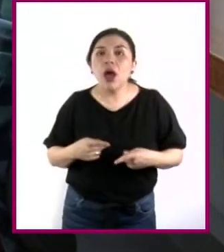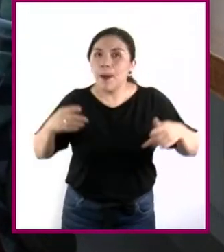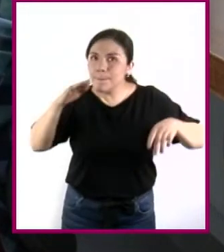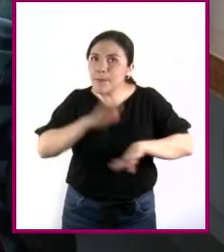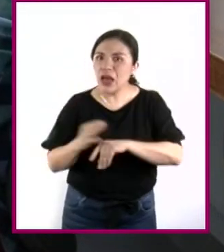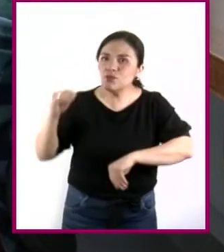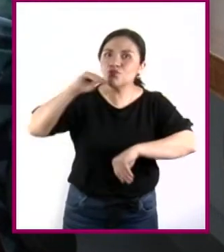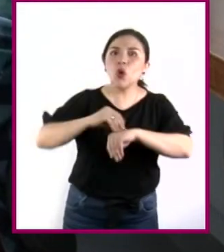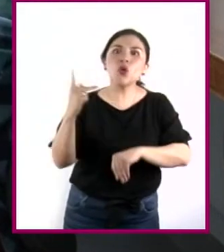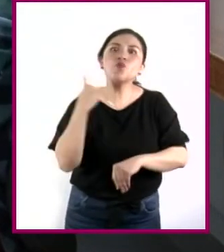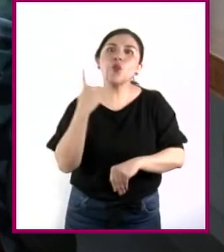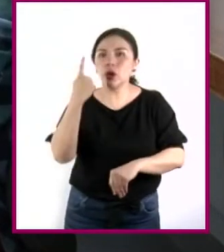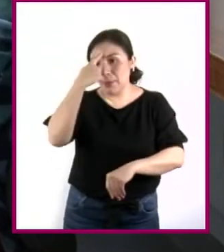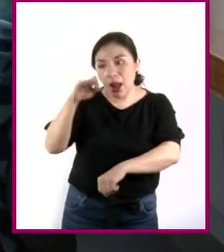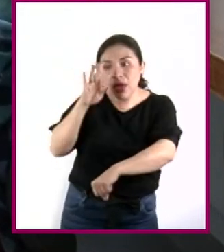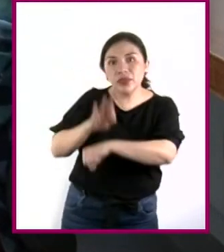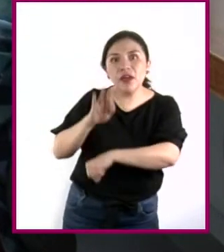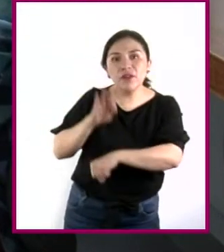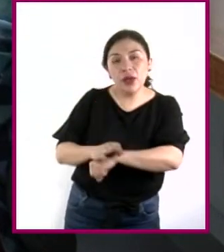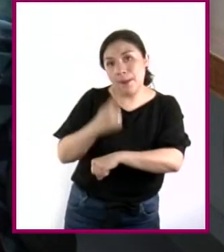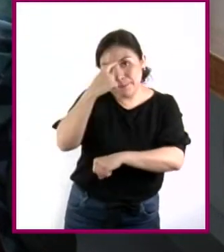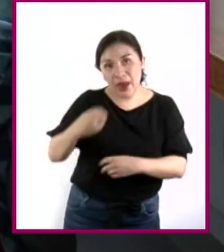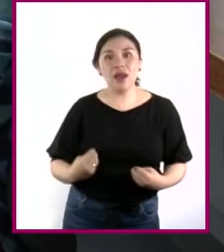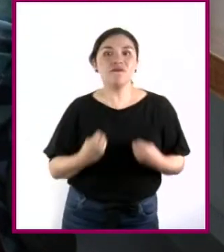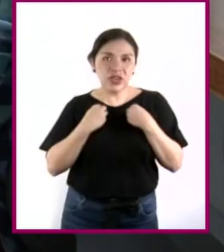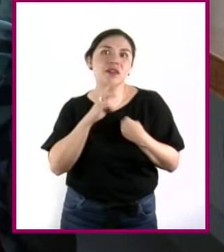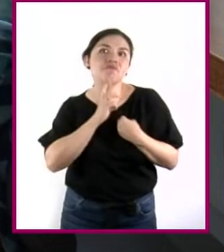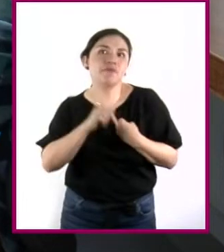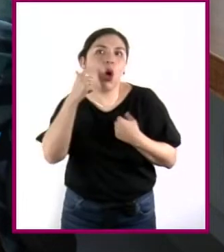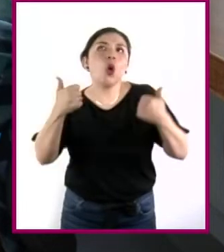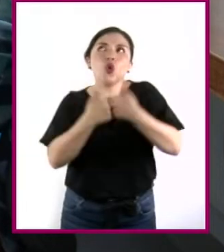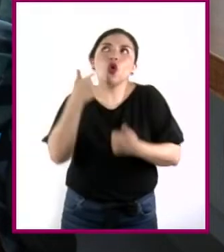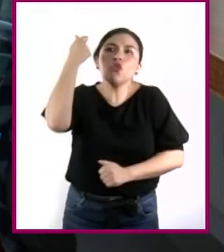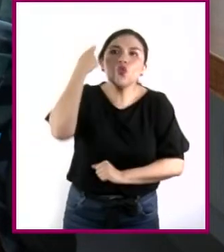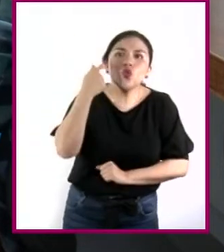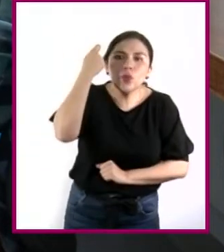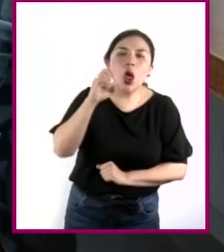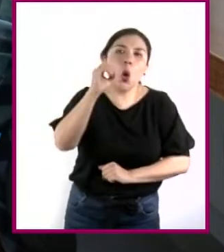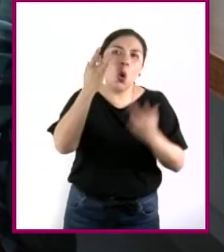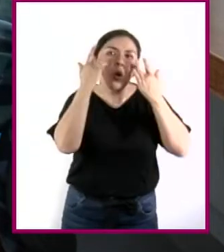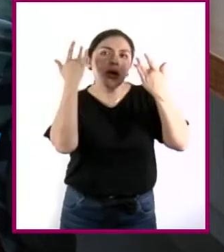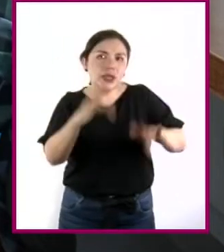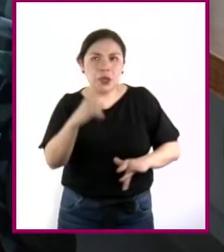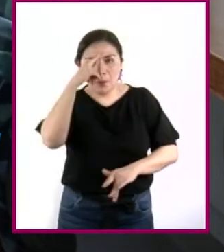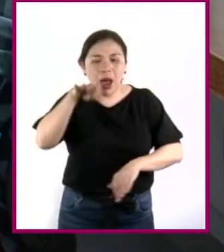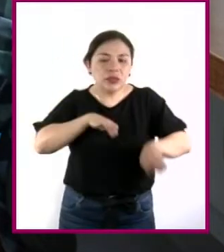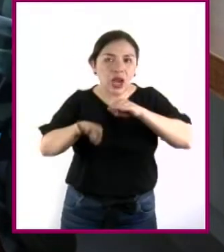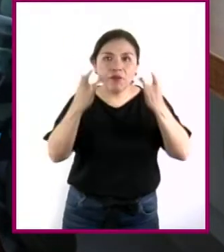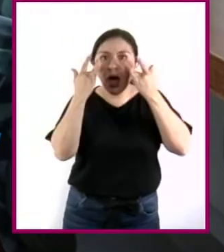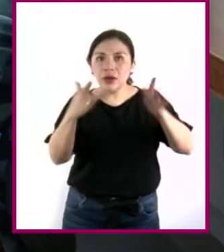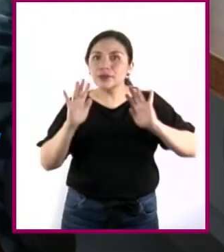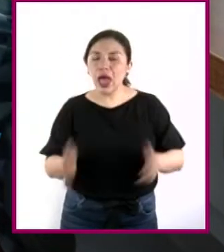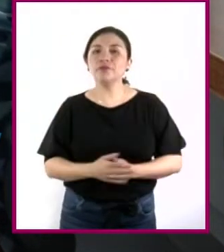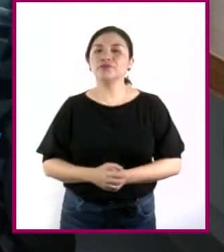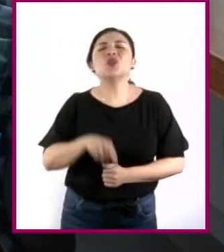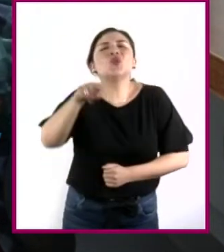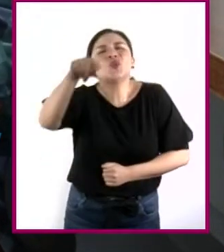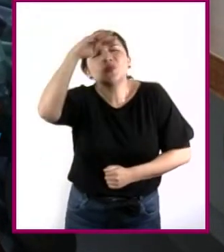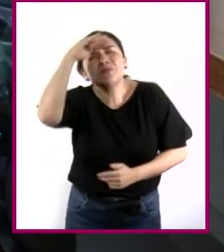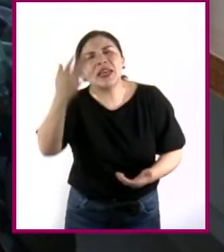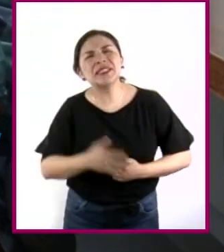impulsen políticas públicas para que tengamos una vida digna con la jubilación o el retiro de la vida laboral. ¿Tú qué piensas,